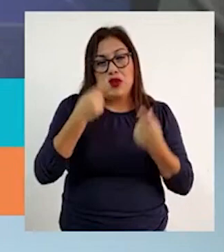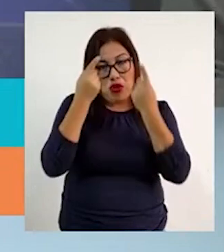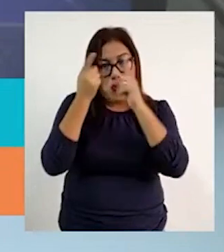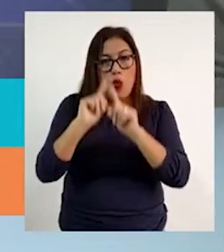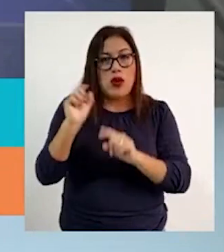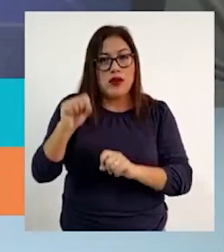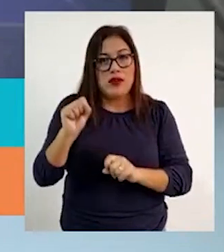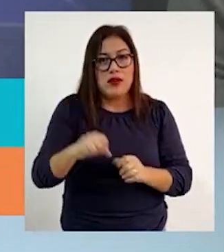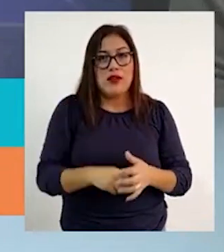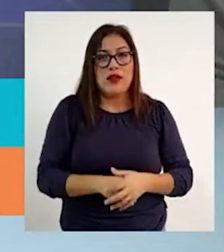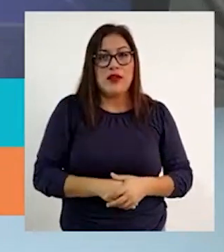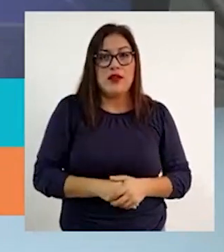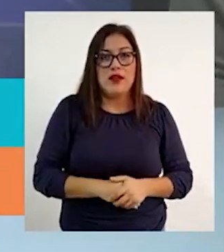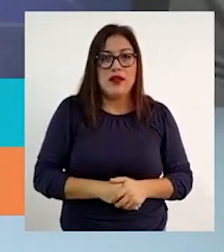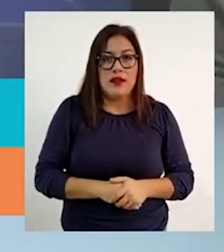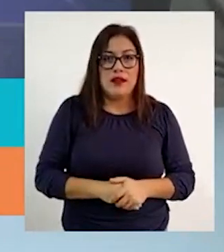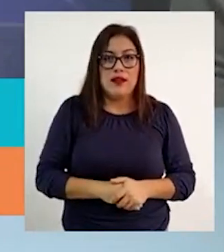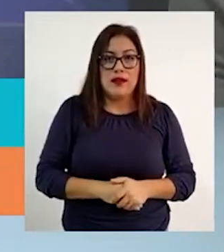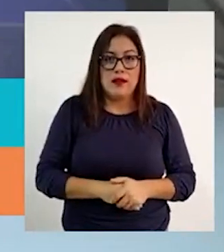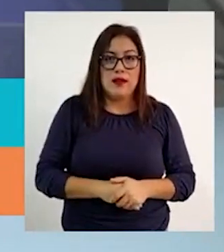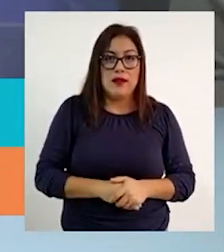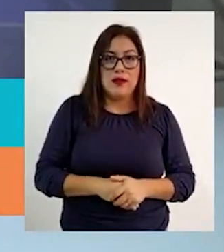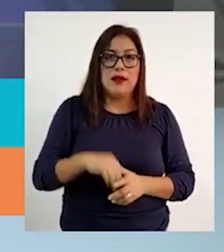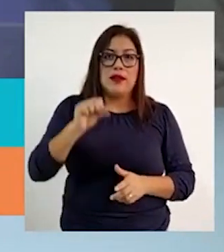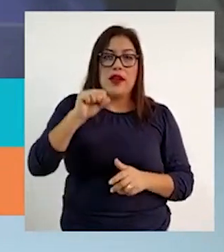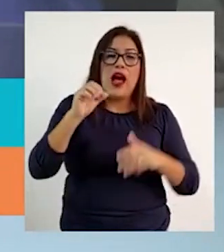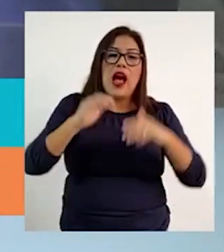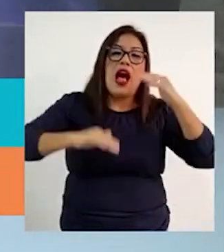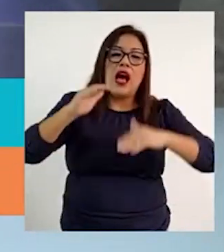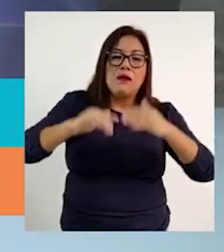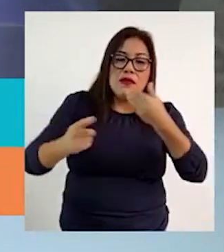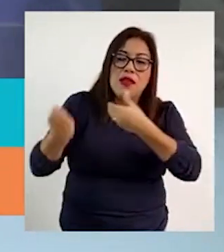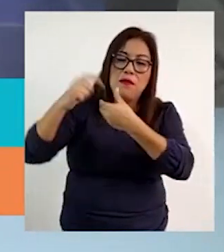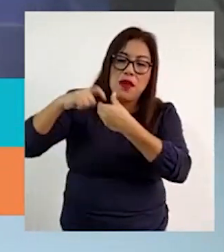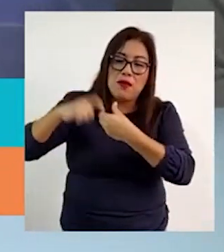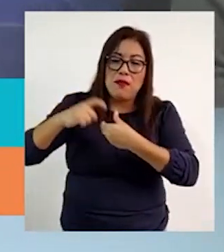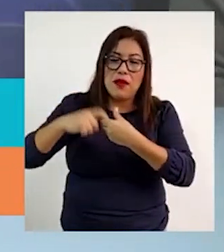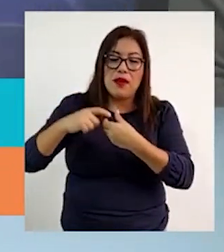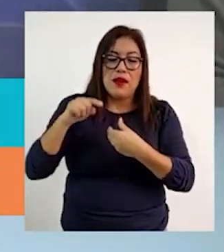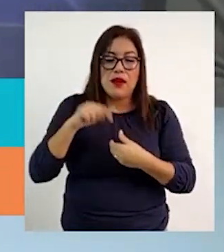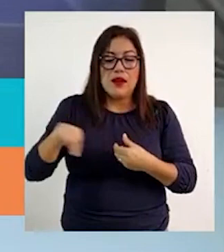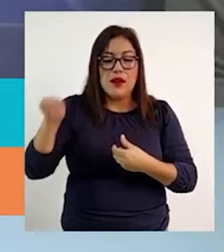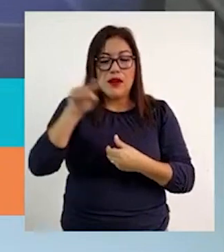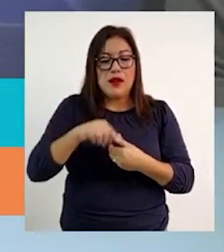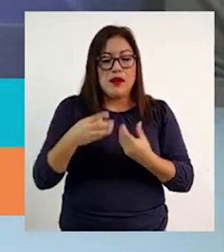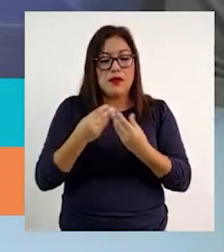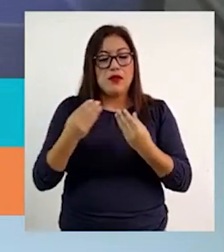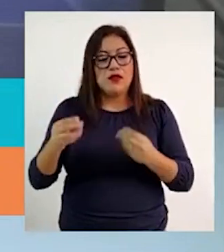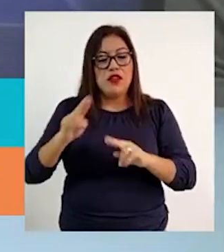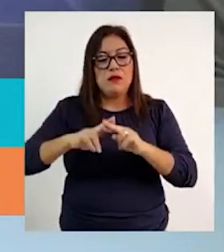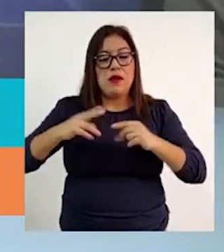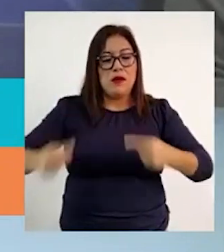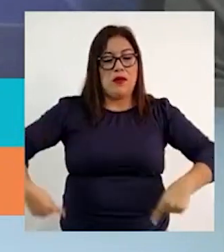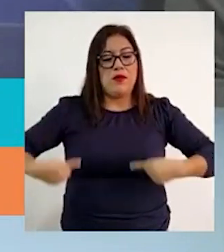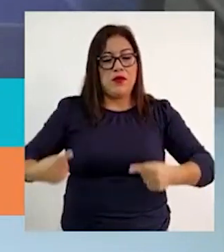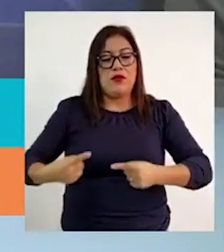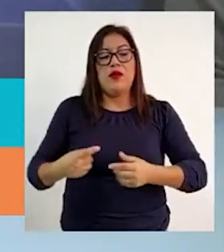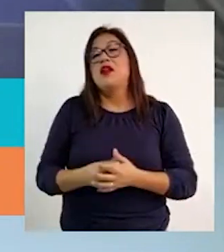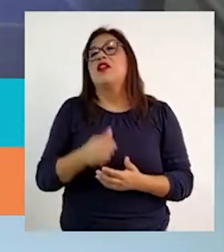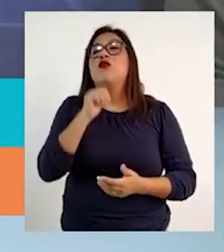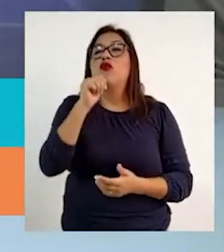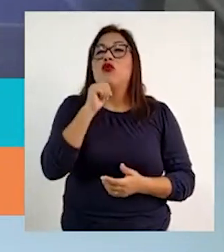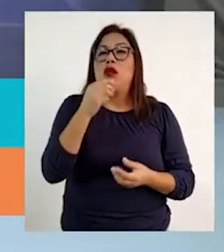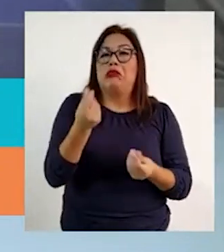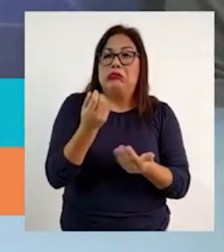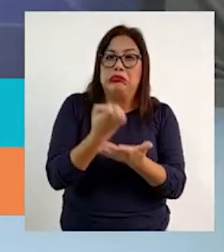final resulta, a veces, la participación de muchos de estos, de los paradeportistas, por la falta de presupuesto,